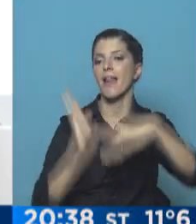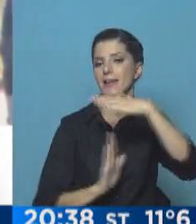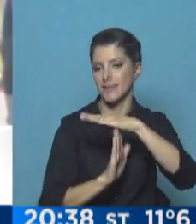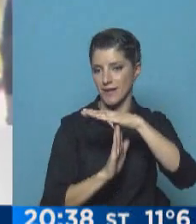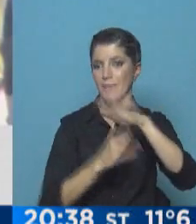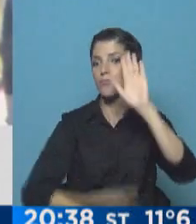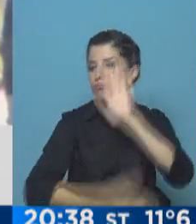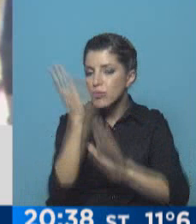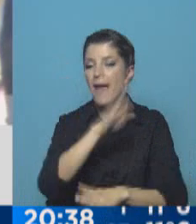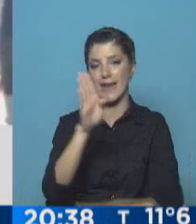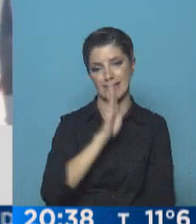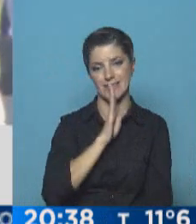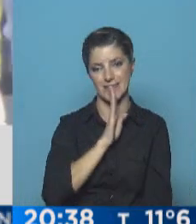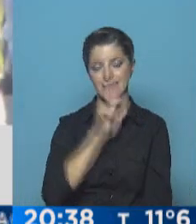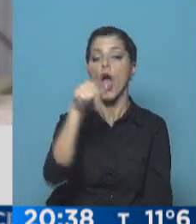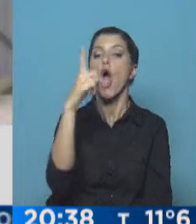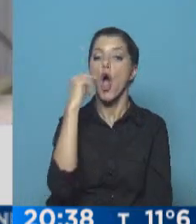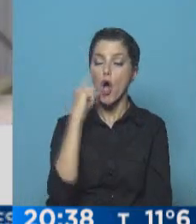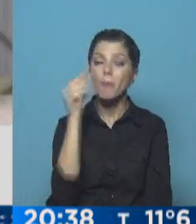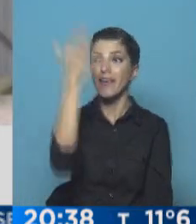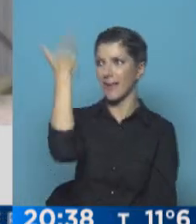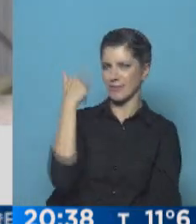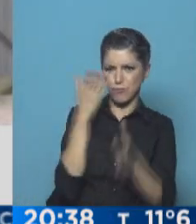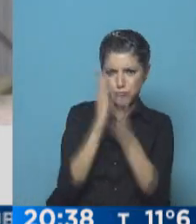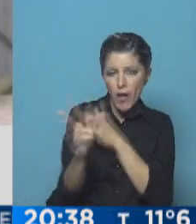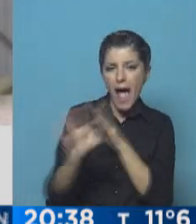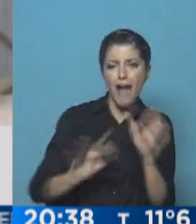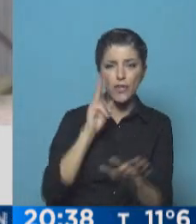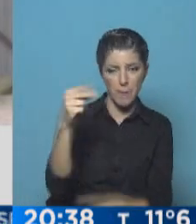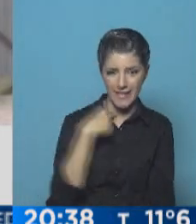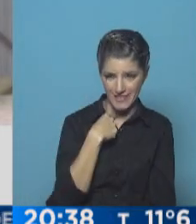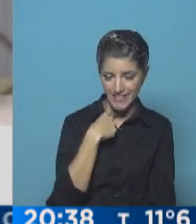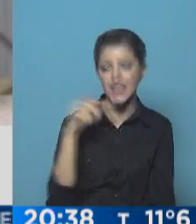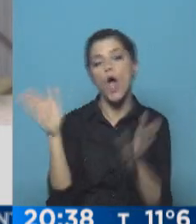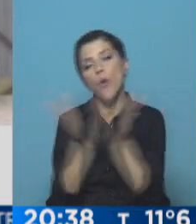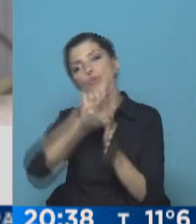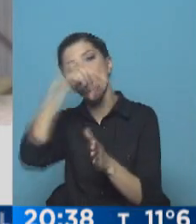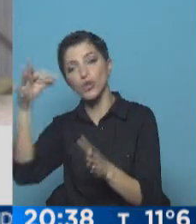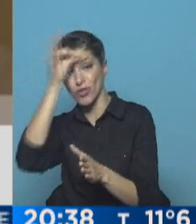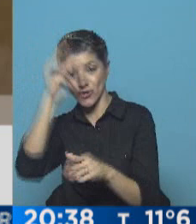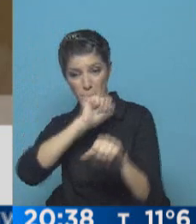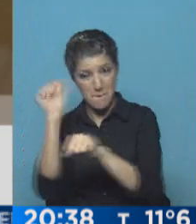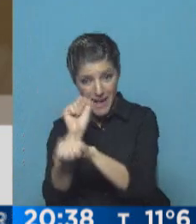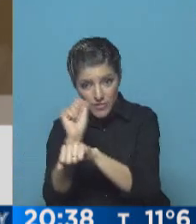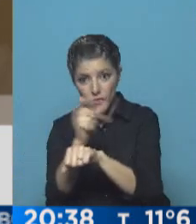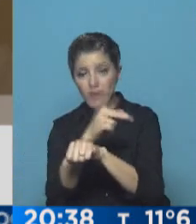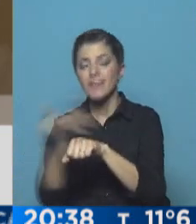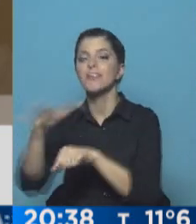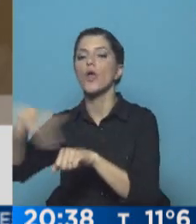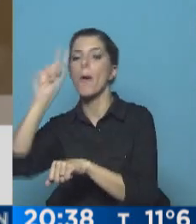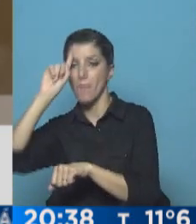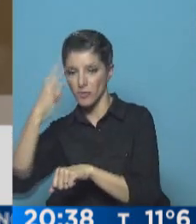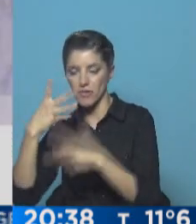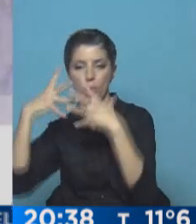seis. Mario Bagnera, que había escapado del penal en el año 2013 junto a otros 12 reclusos, cayó en Montevideo,